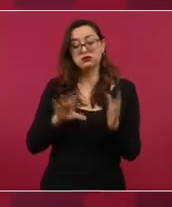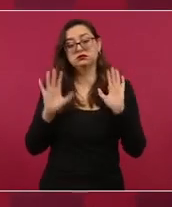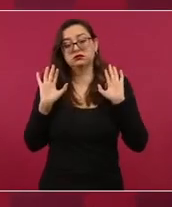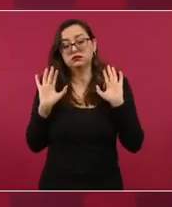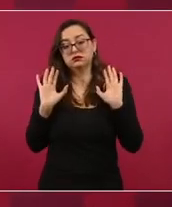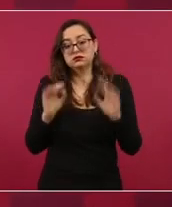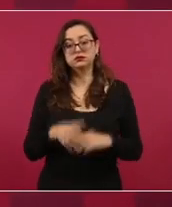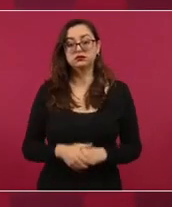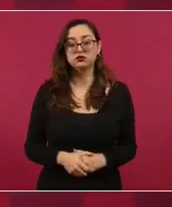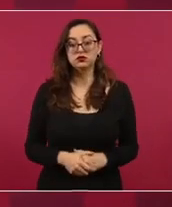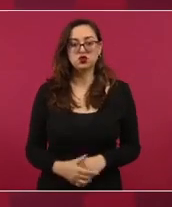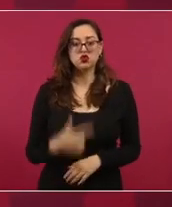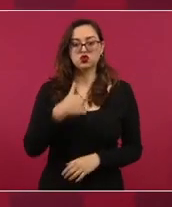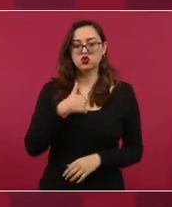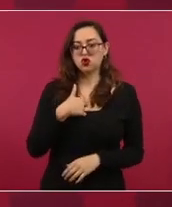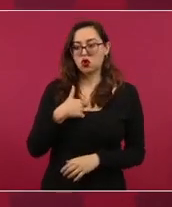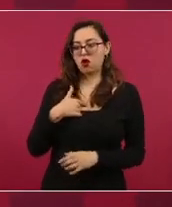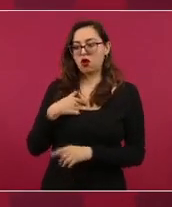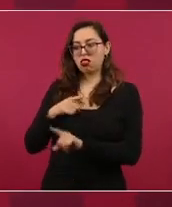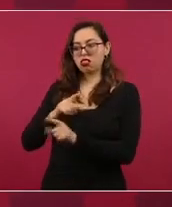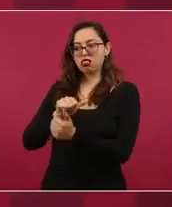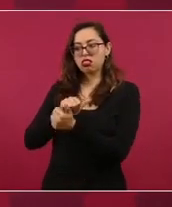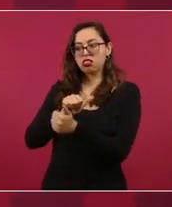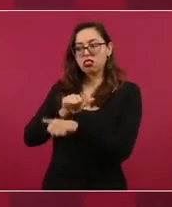Yo no voy con los ministros.